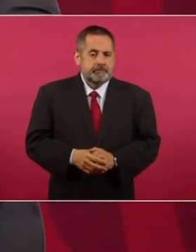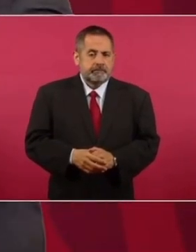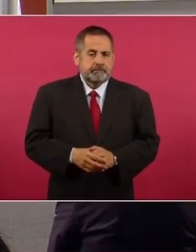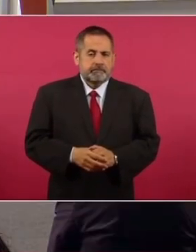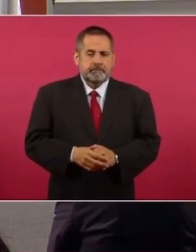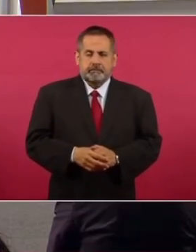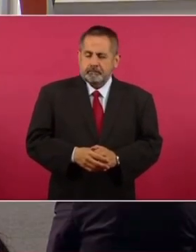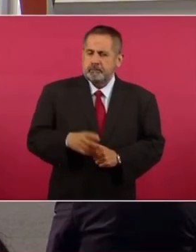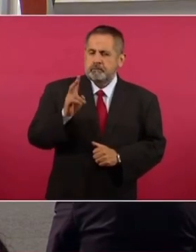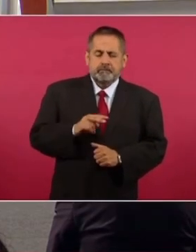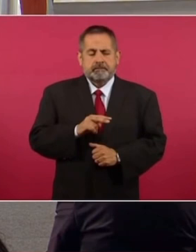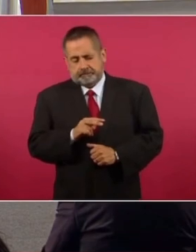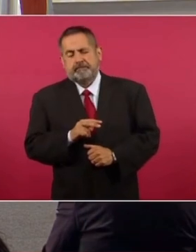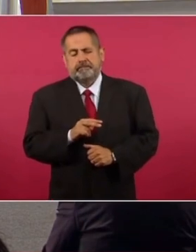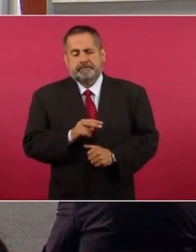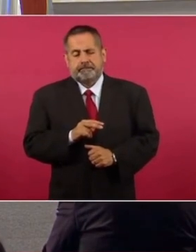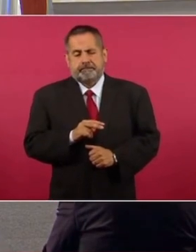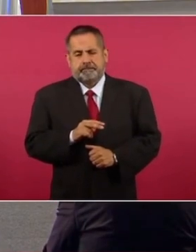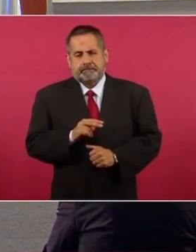extraño y al mismo tiempo